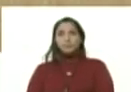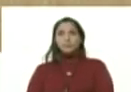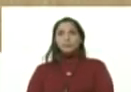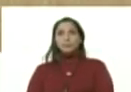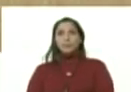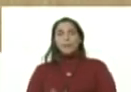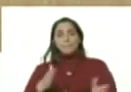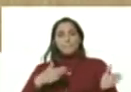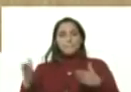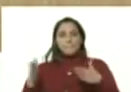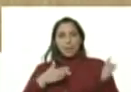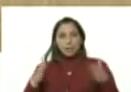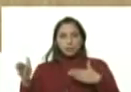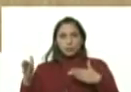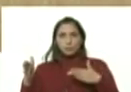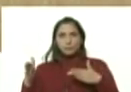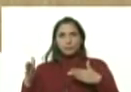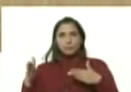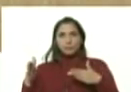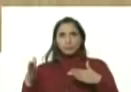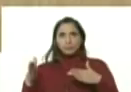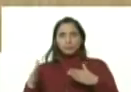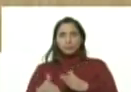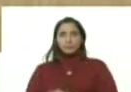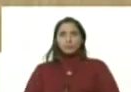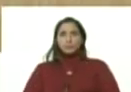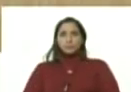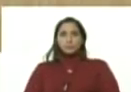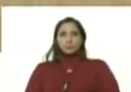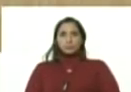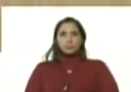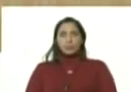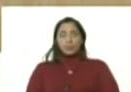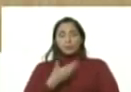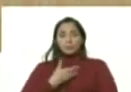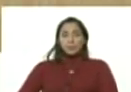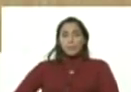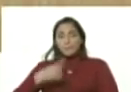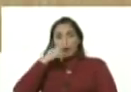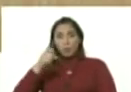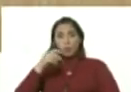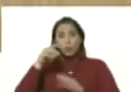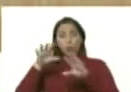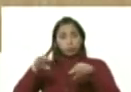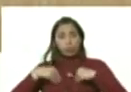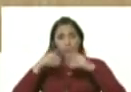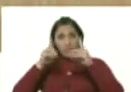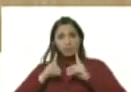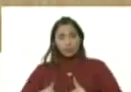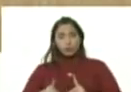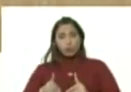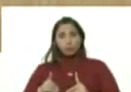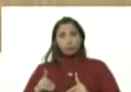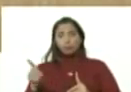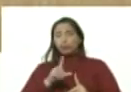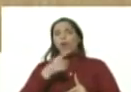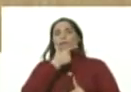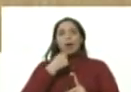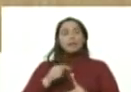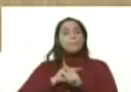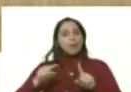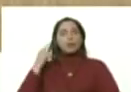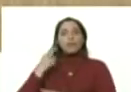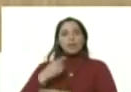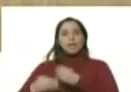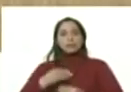marzo, corrijo, el presidente Nicolás Maduro tomó una decisión que no es fácil, pero que correspondía, que